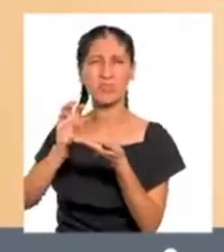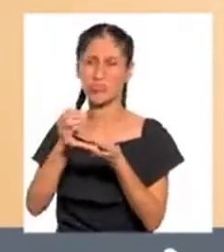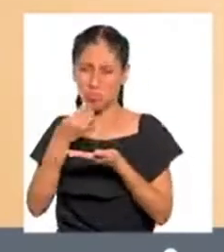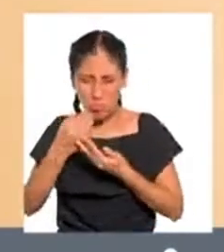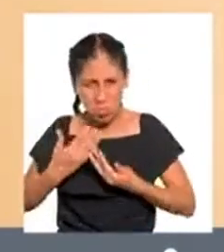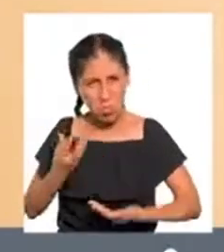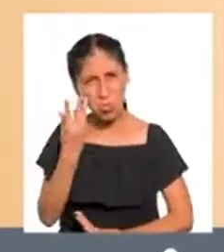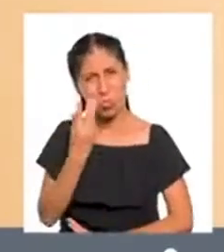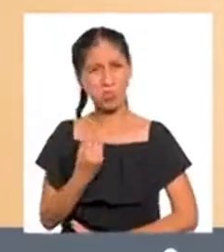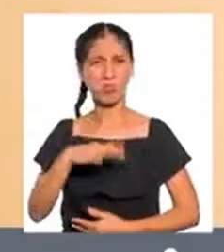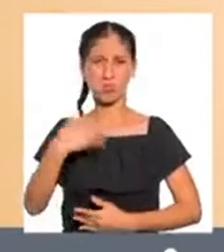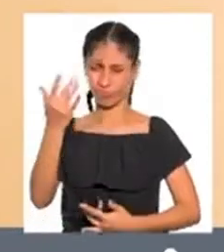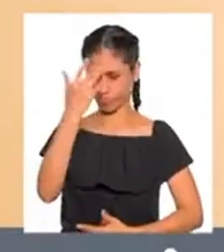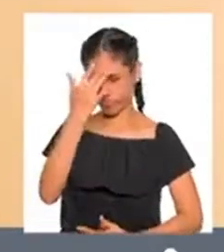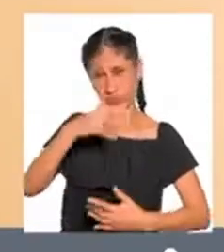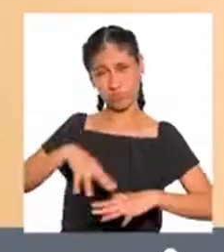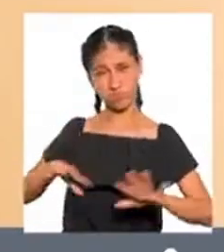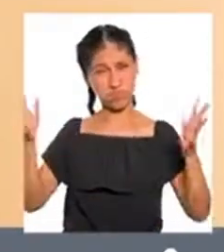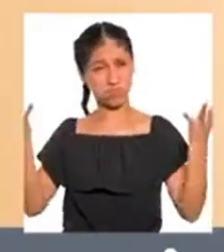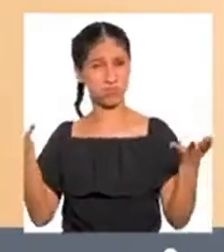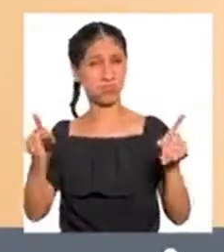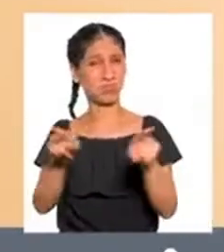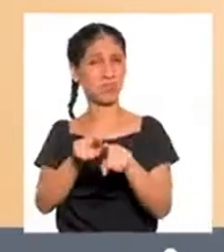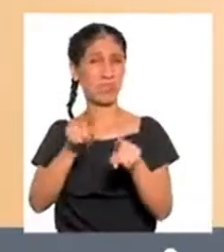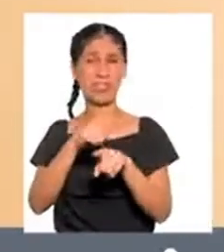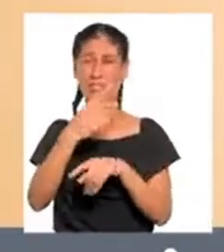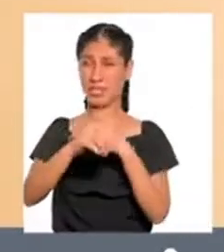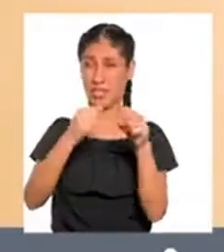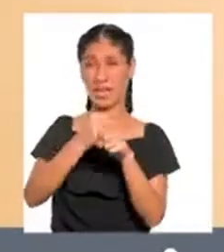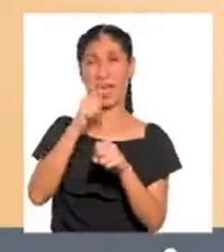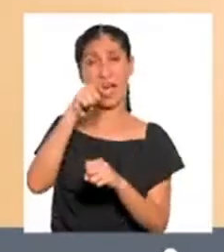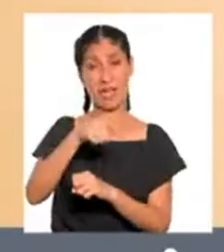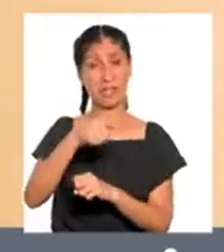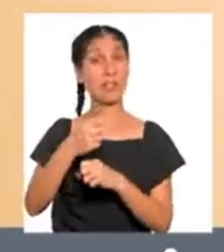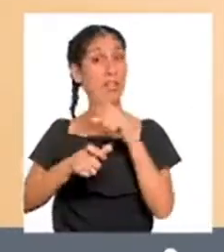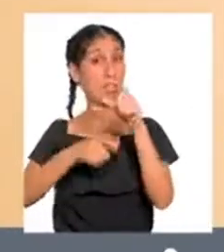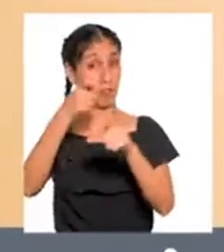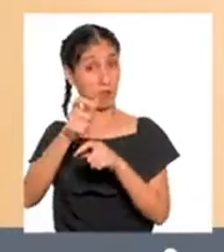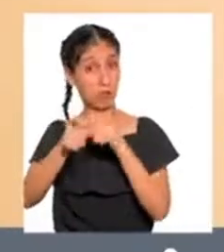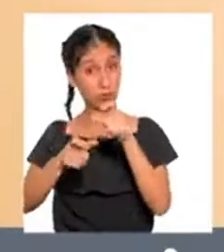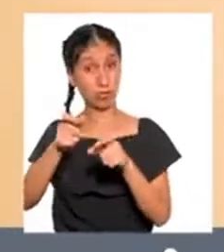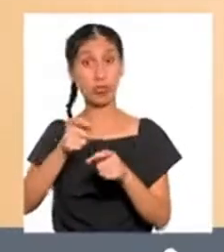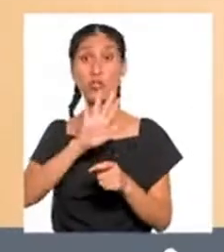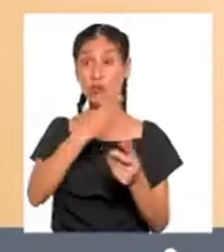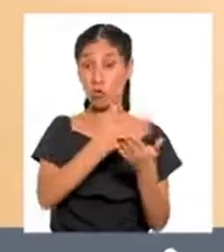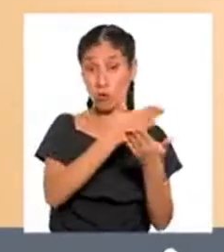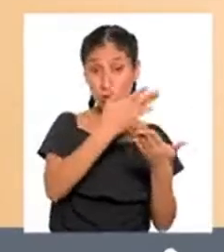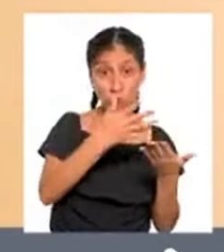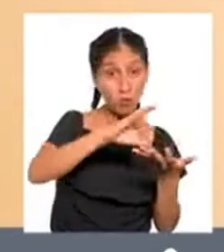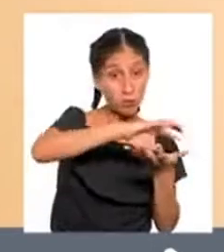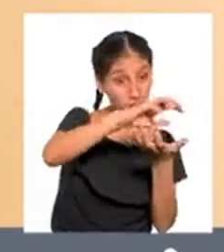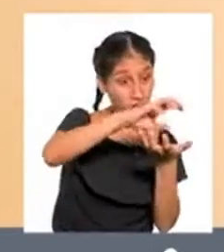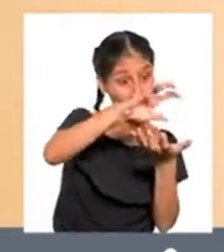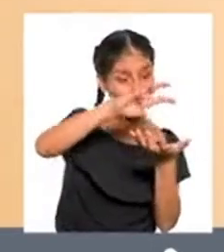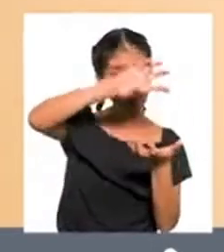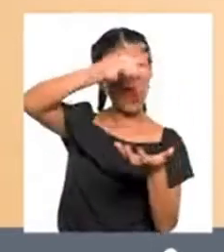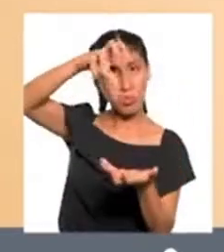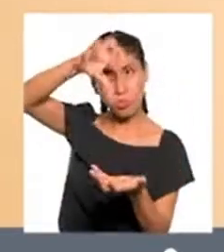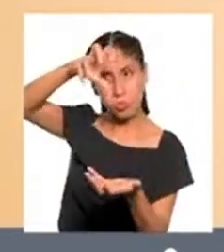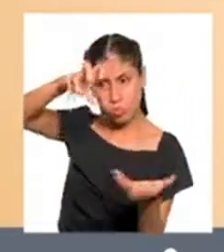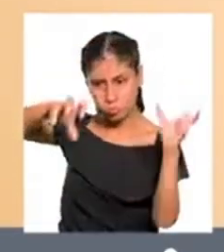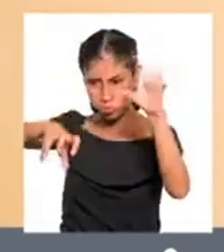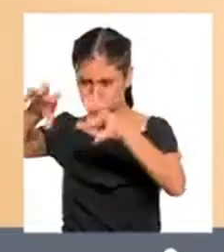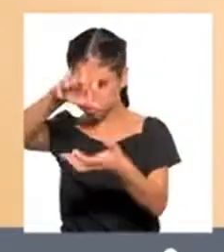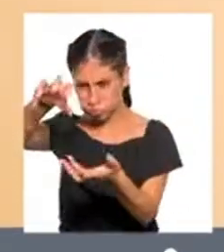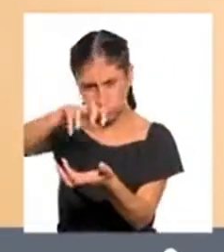entonces. En esa época era poco practicado el hábito de lavado de los alimentos antes de cocinarlos, y